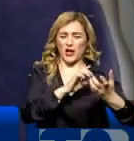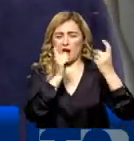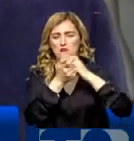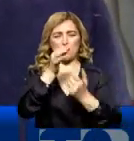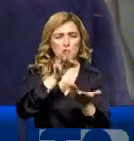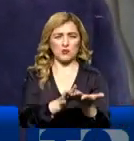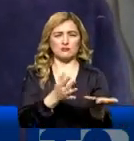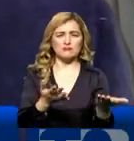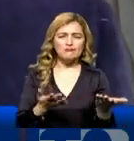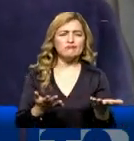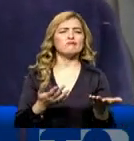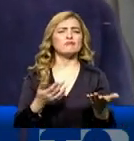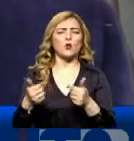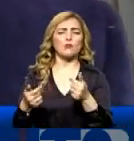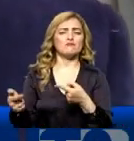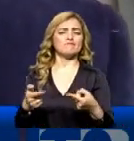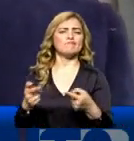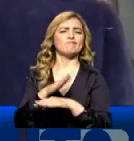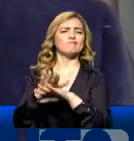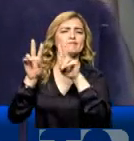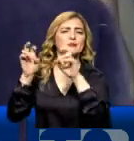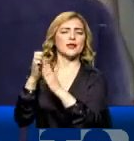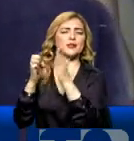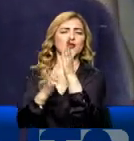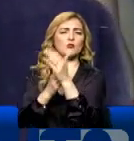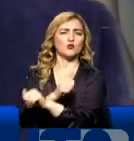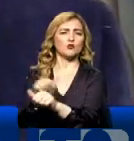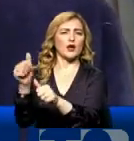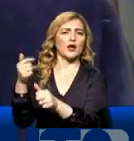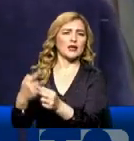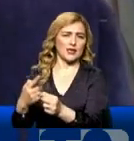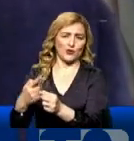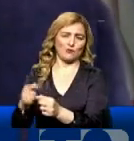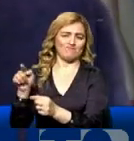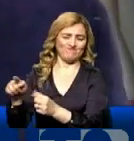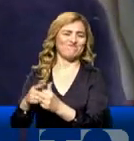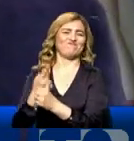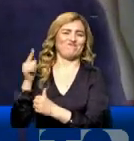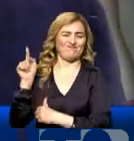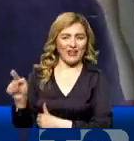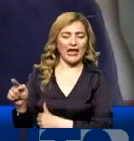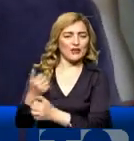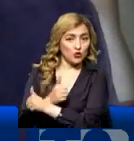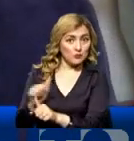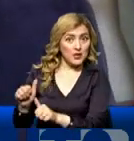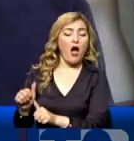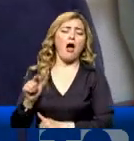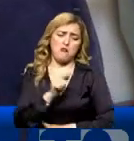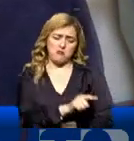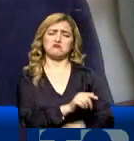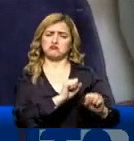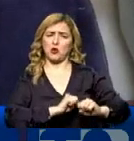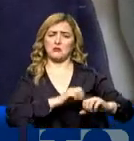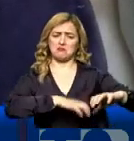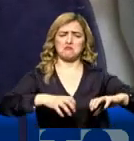esta zona, es la discusión respecto del estatuto de autonomía de la ciudad, porque ahí sí se establece la posibilidad de que hayan